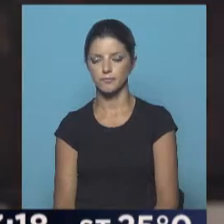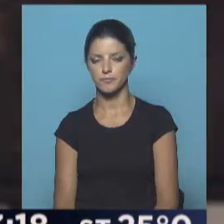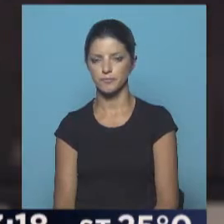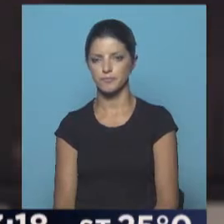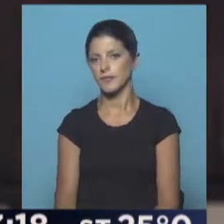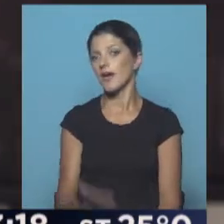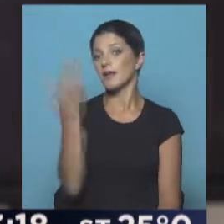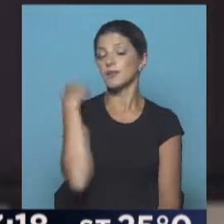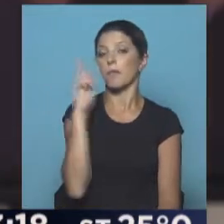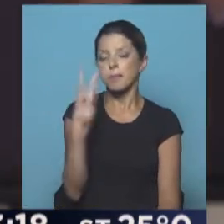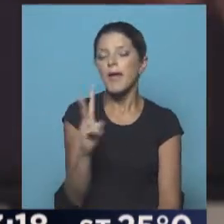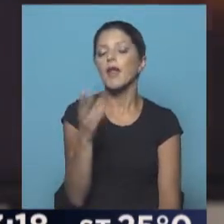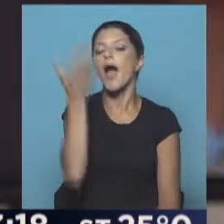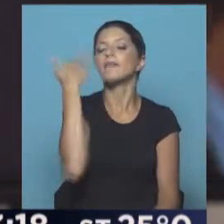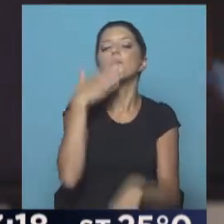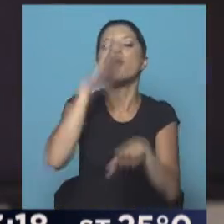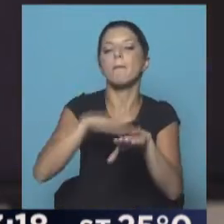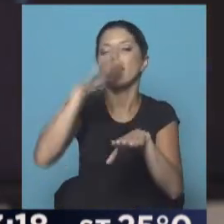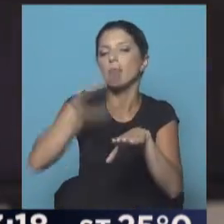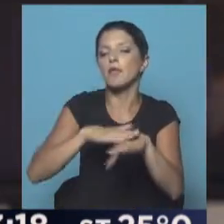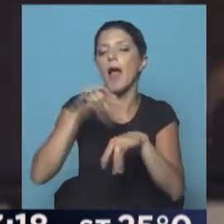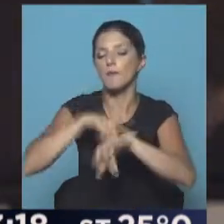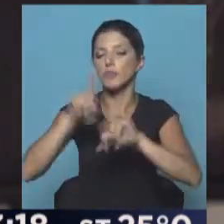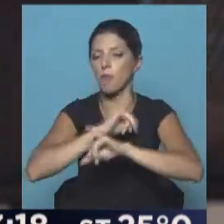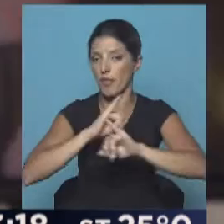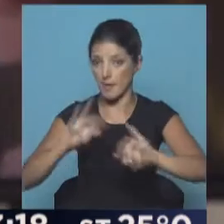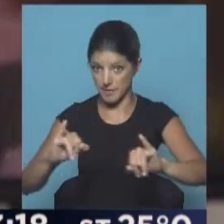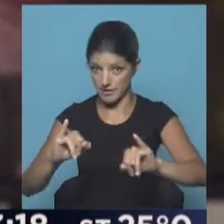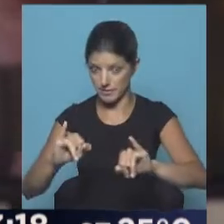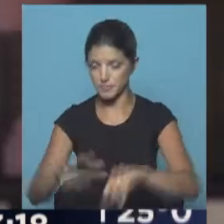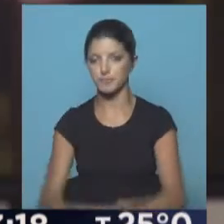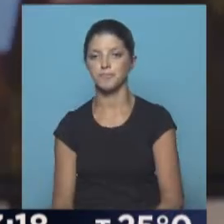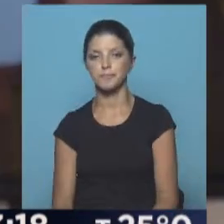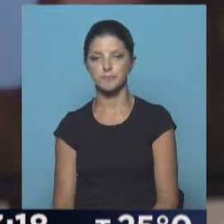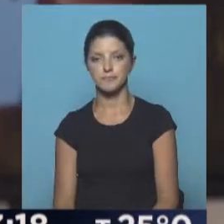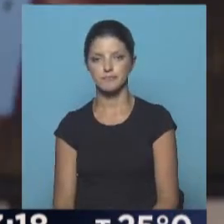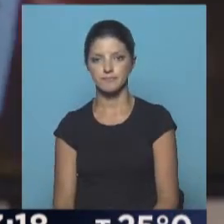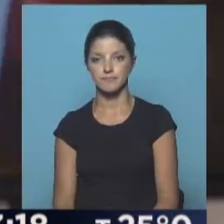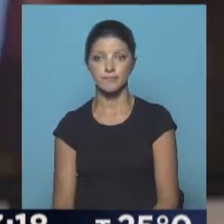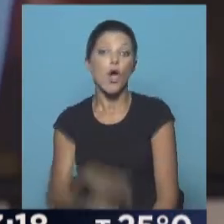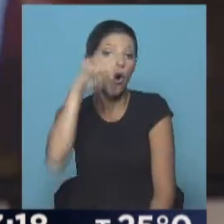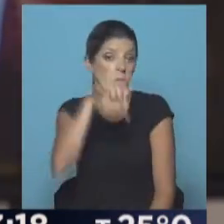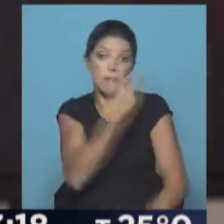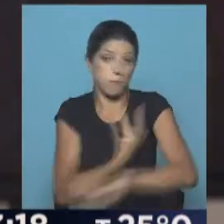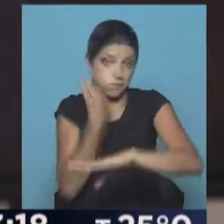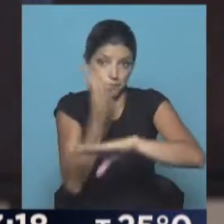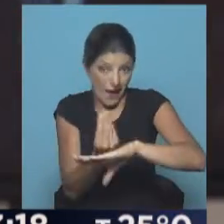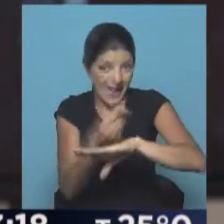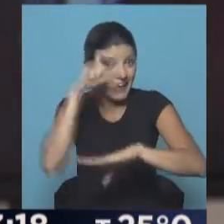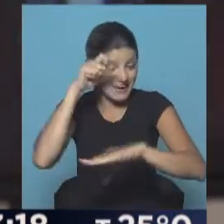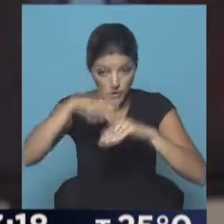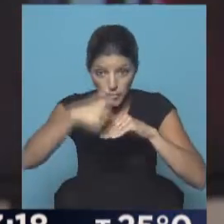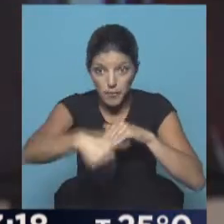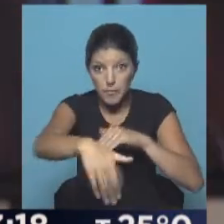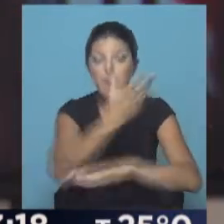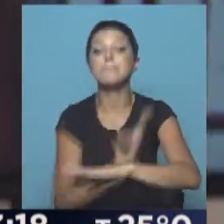Veíamos que prometió, que dijo que iba a hacer Donald Trump, que hizo durante la campaña, y ahora que ya es presidente electo y que en enero va a pasar a ser el presidente de